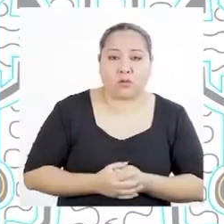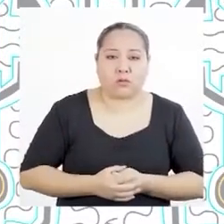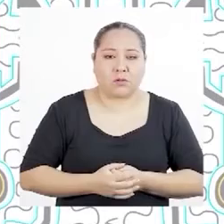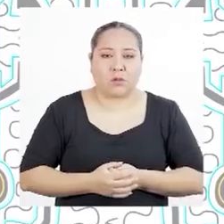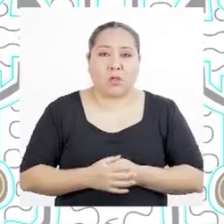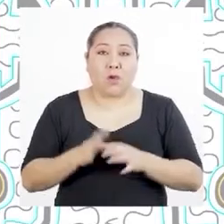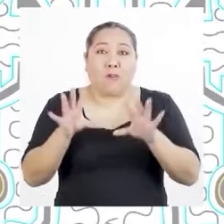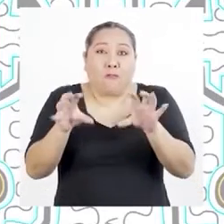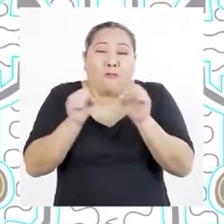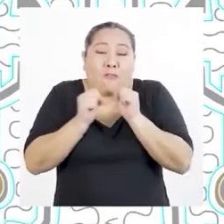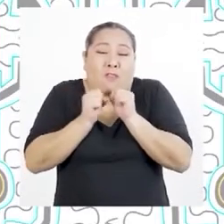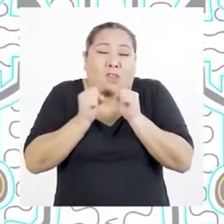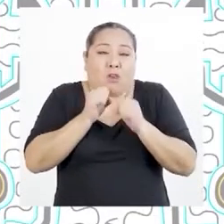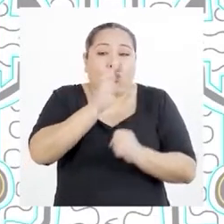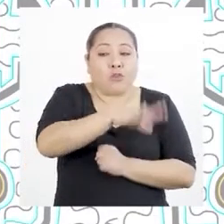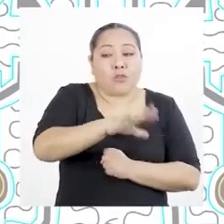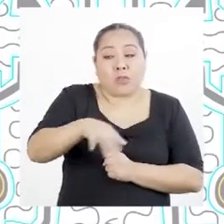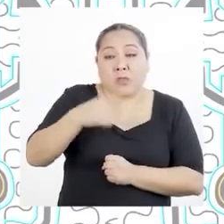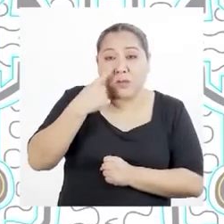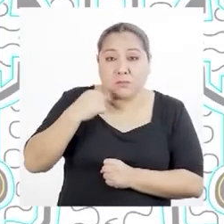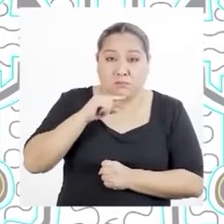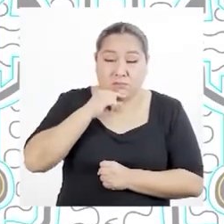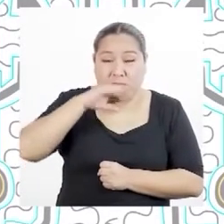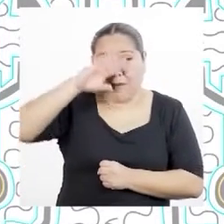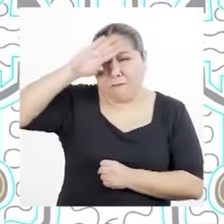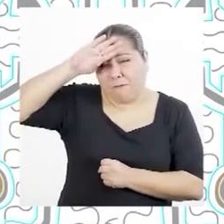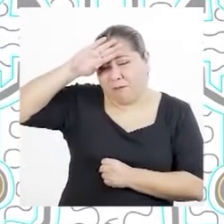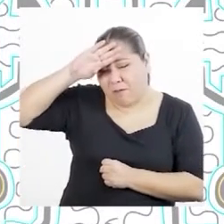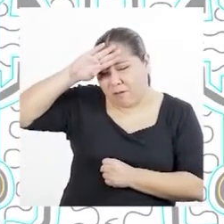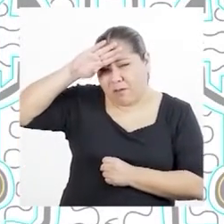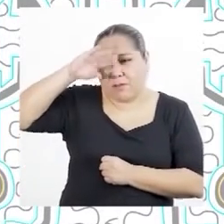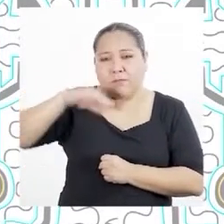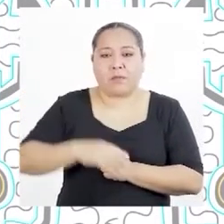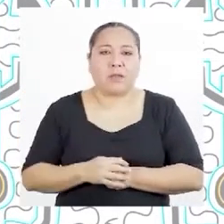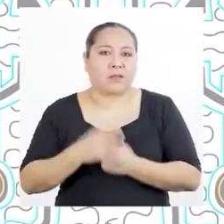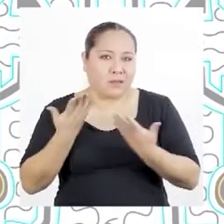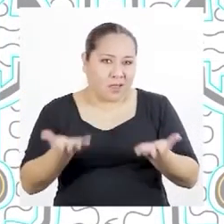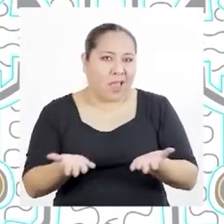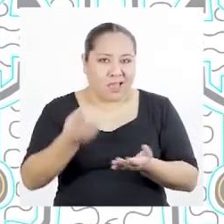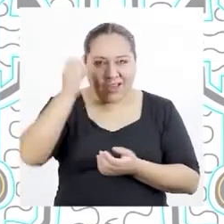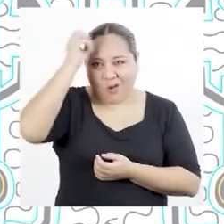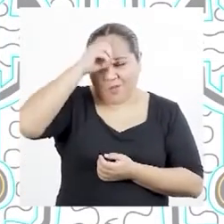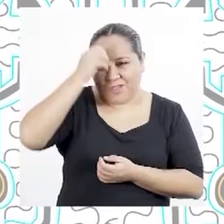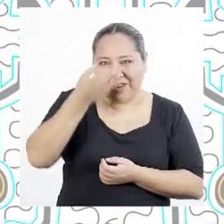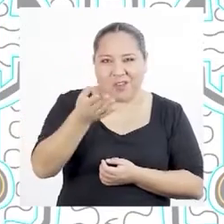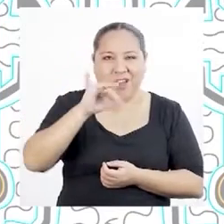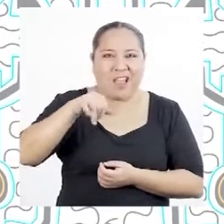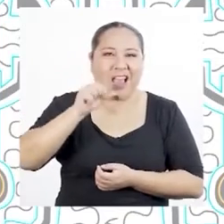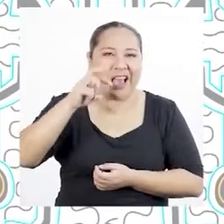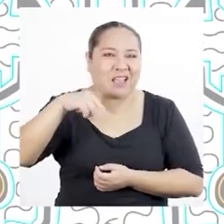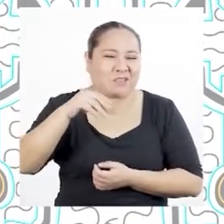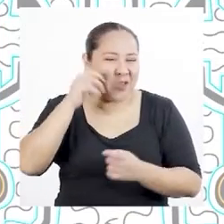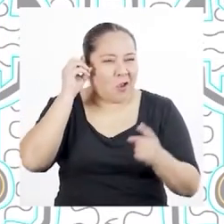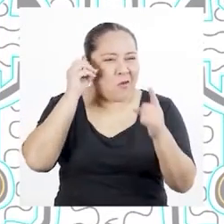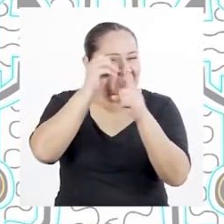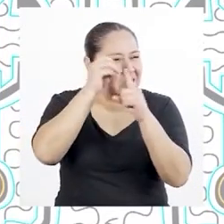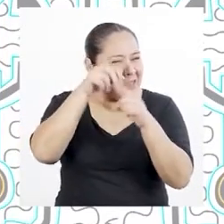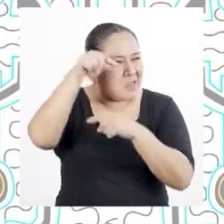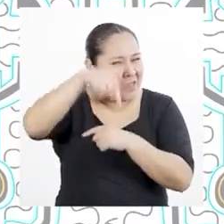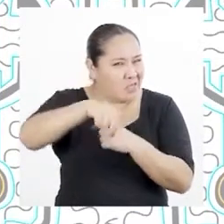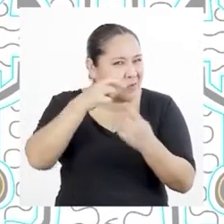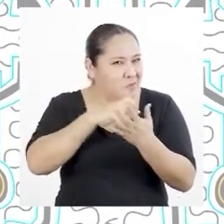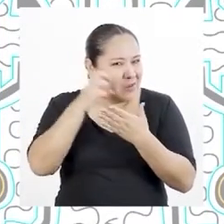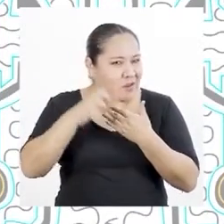hay friaje, los niños y niñas se enferman. Ya dimos nuestra opinión, Jazmín. ¿Ya cumplimos con el propósito del